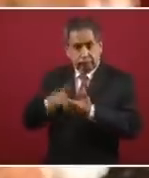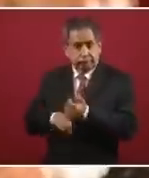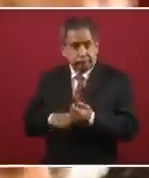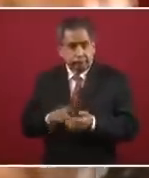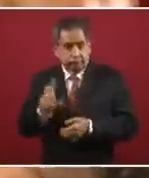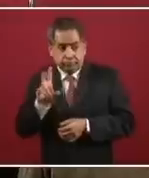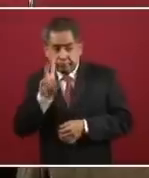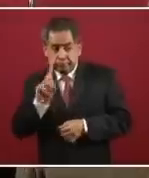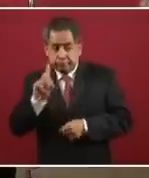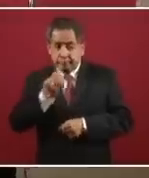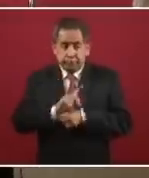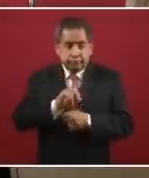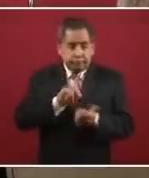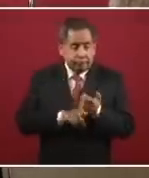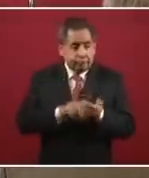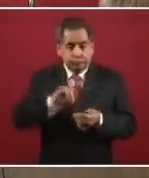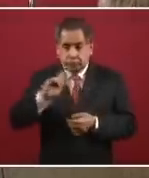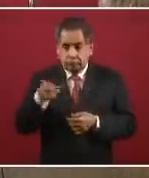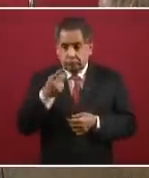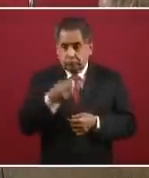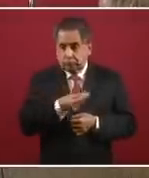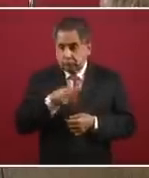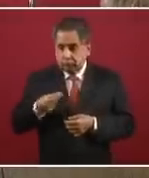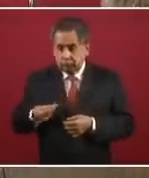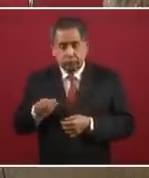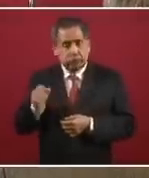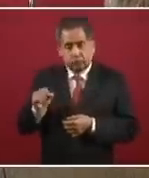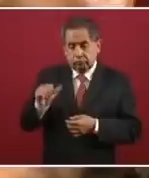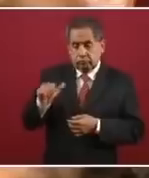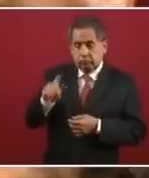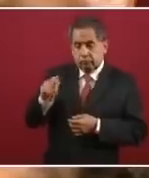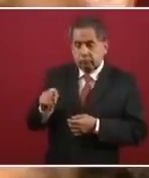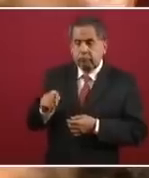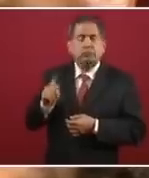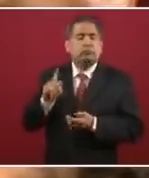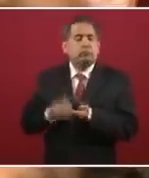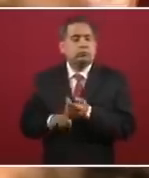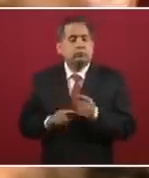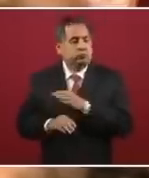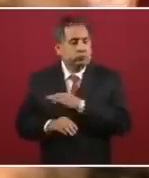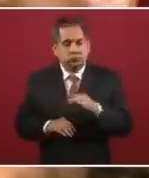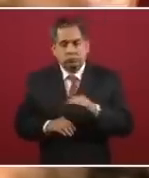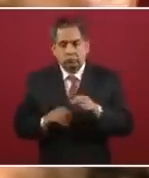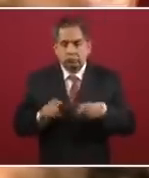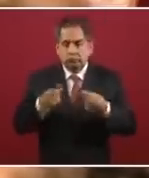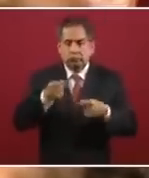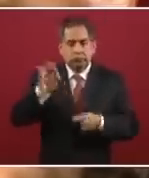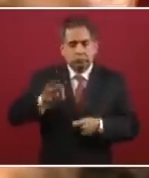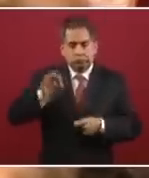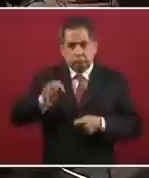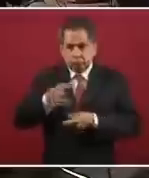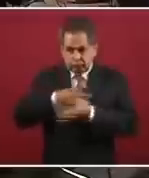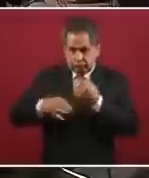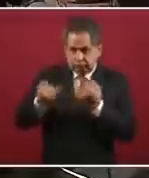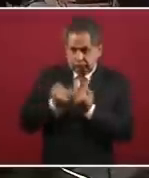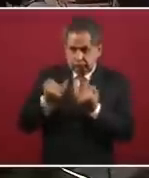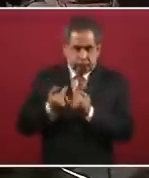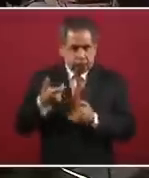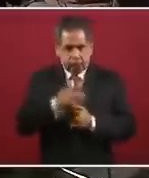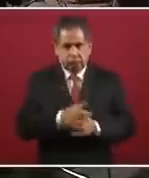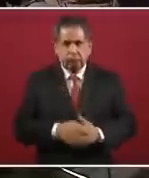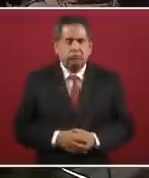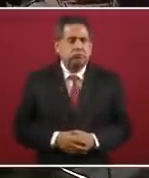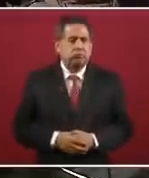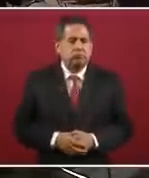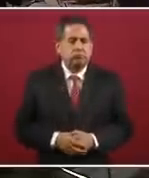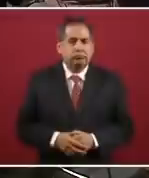días tardaran en dar la devolución el SAT a las empresas, bueno, pues pudieran pagarles también intereses. Gracias. No, no se